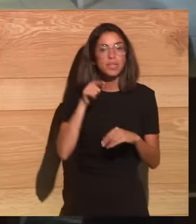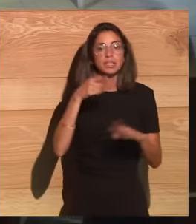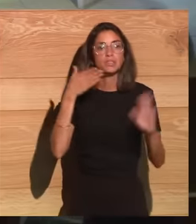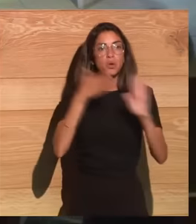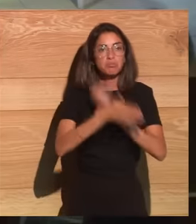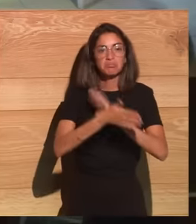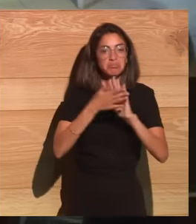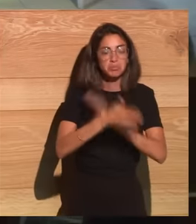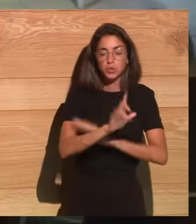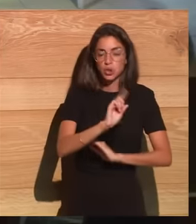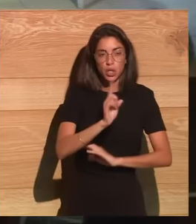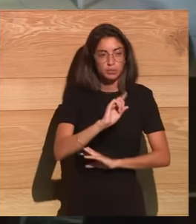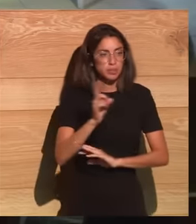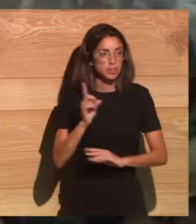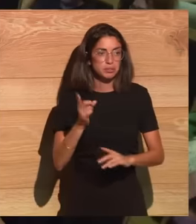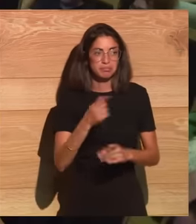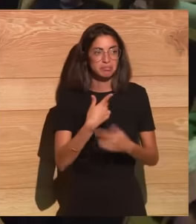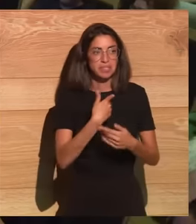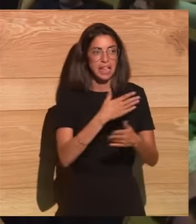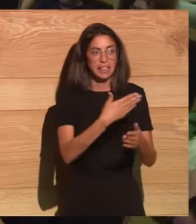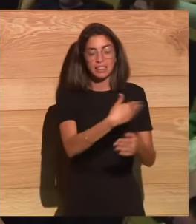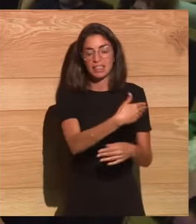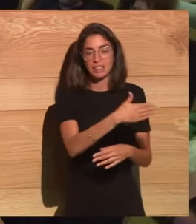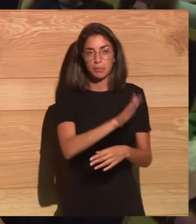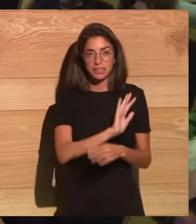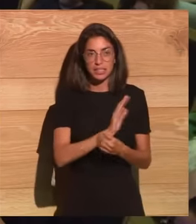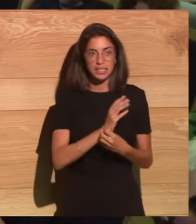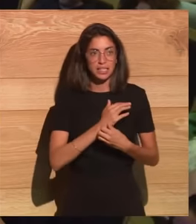No lo desarrolles. Déjalo ahí, ya está.